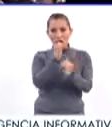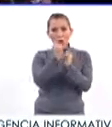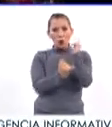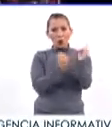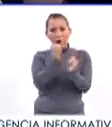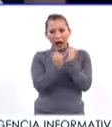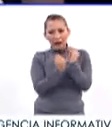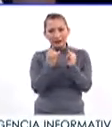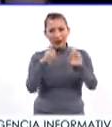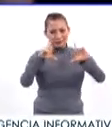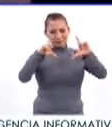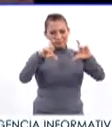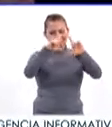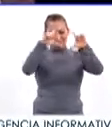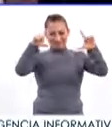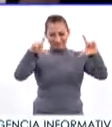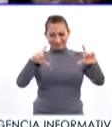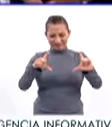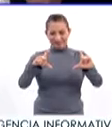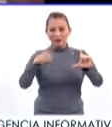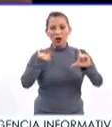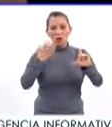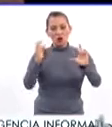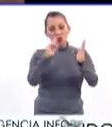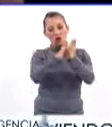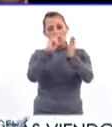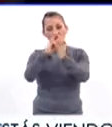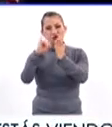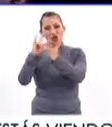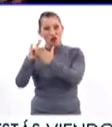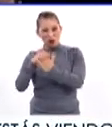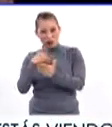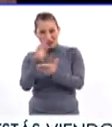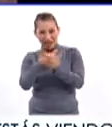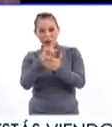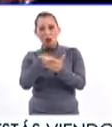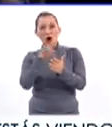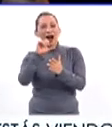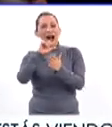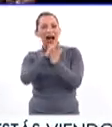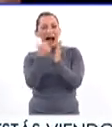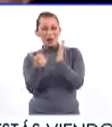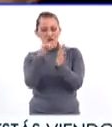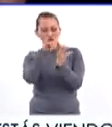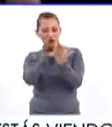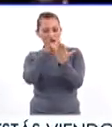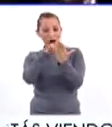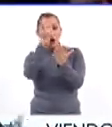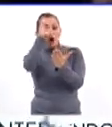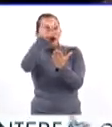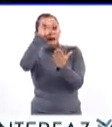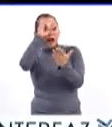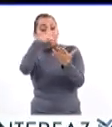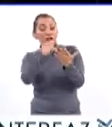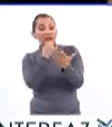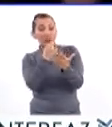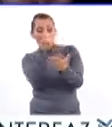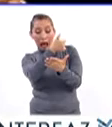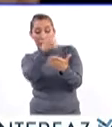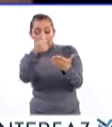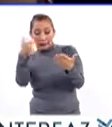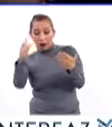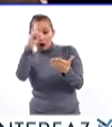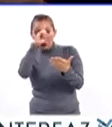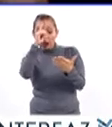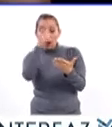tiene unas tarjetas, son como estampas de un álbum, y en esas estampas están los consejos que les damos a los niños y